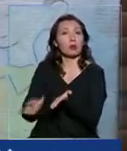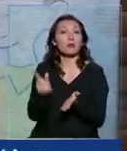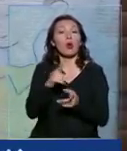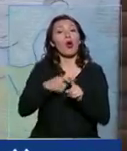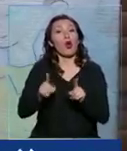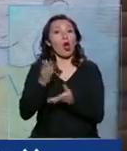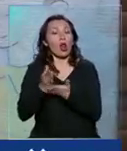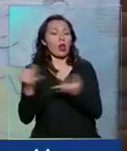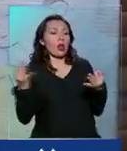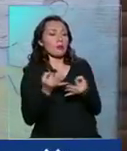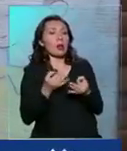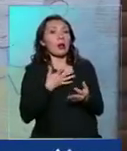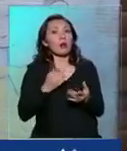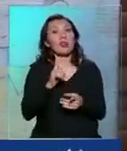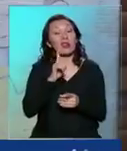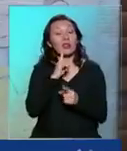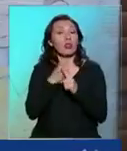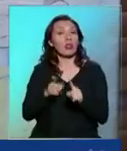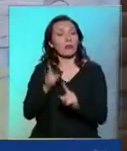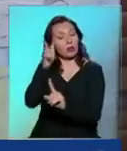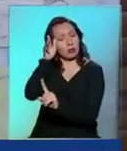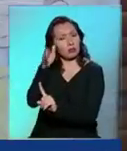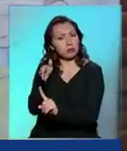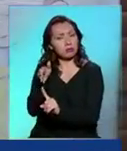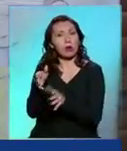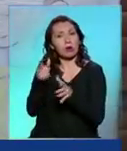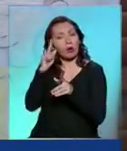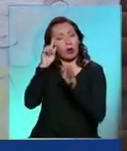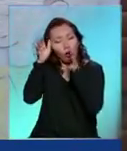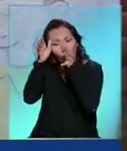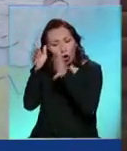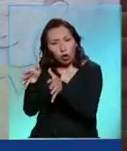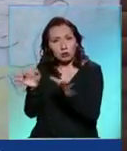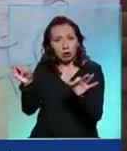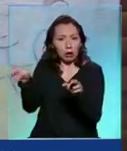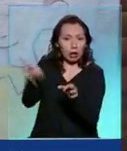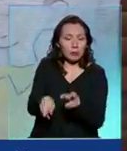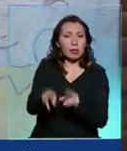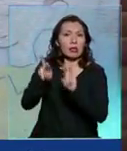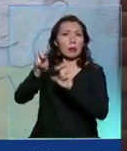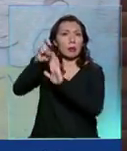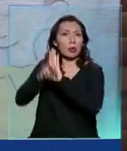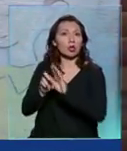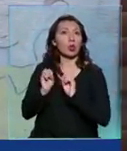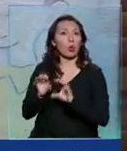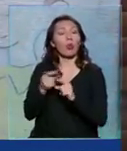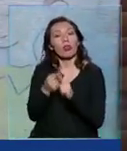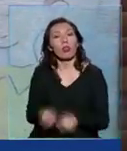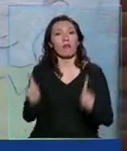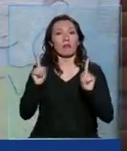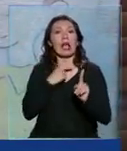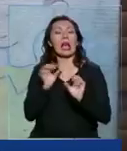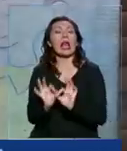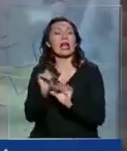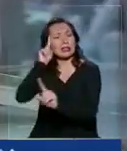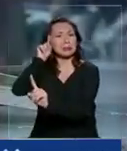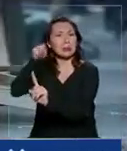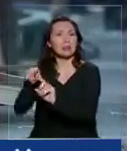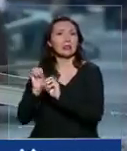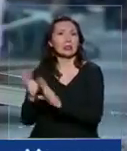de que tienen una cierta tendencia o una cierta como énfasis en su proyecto educativo y quieren entregar un recurso